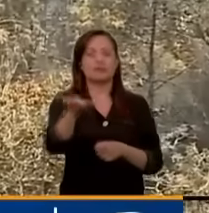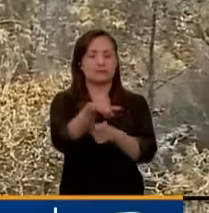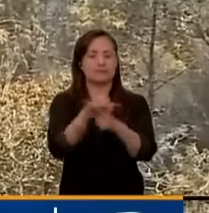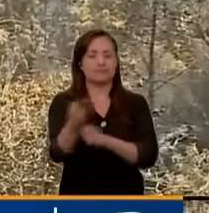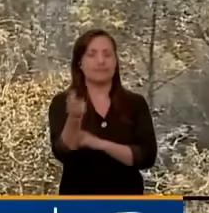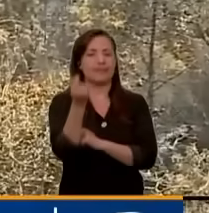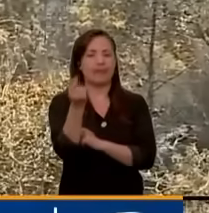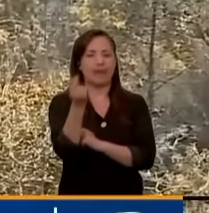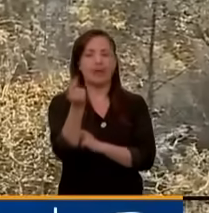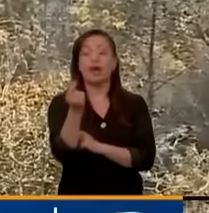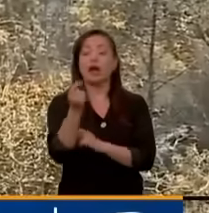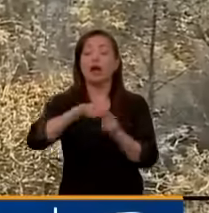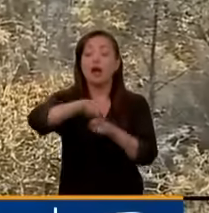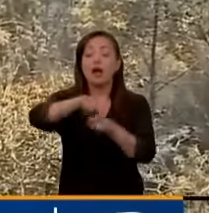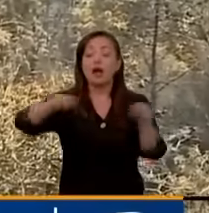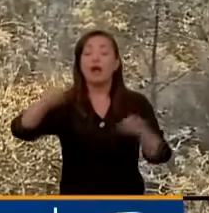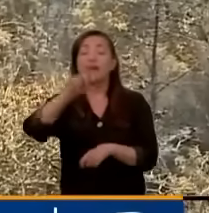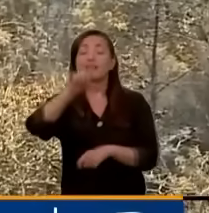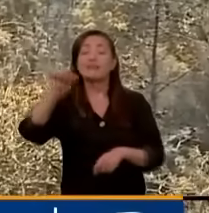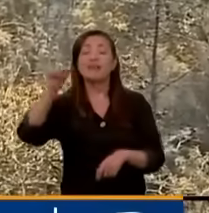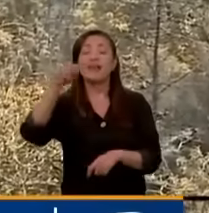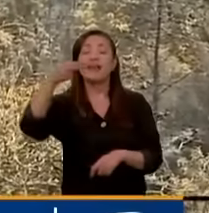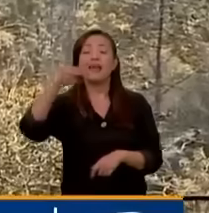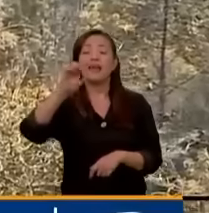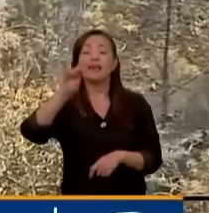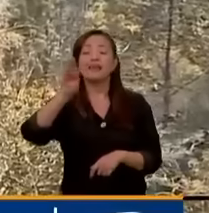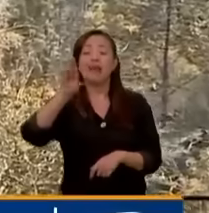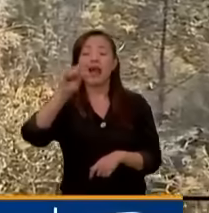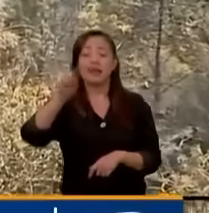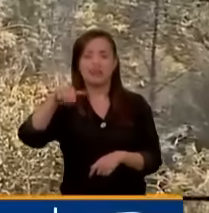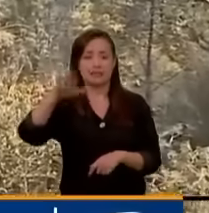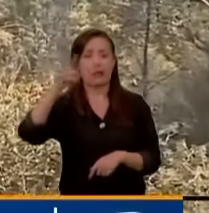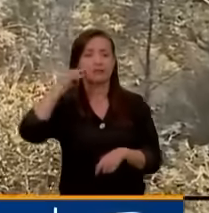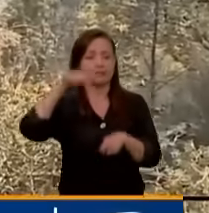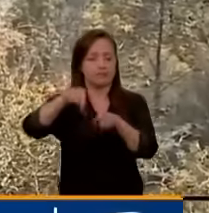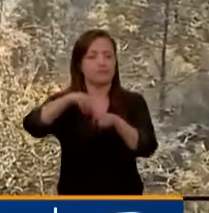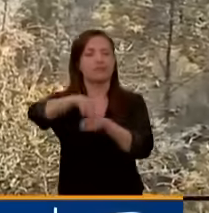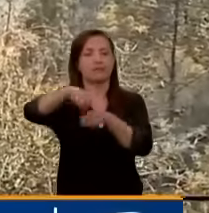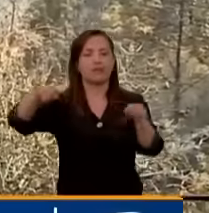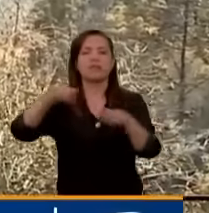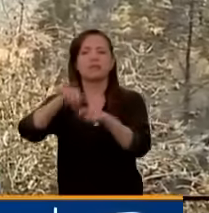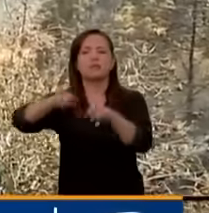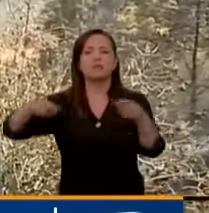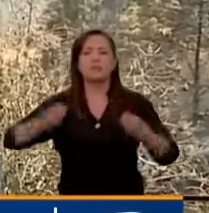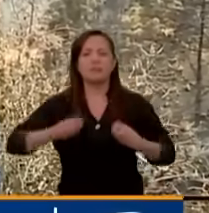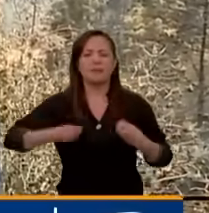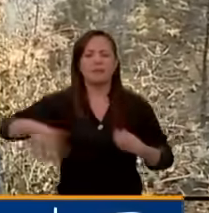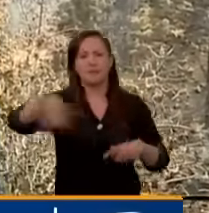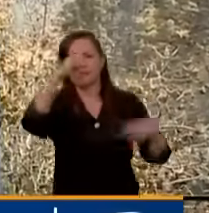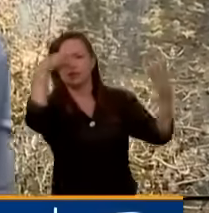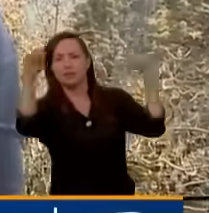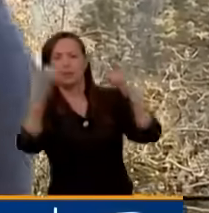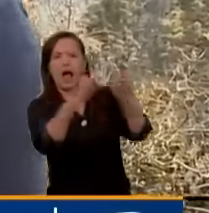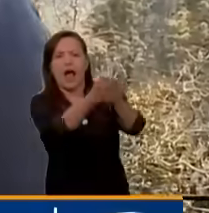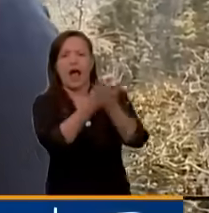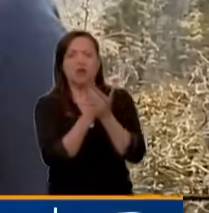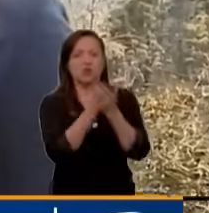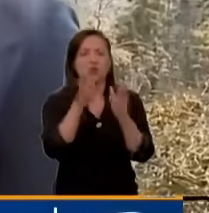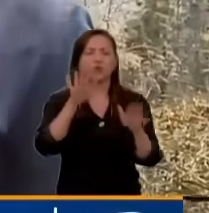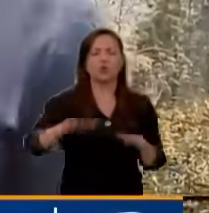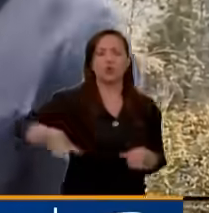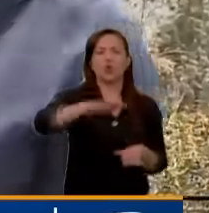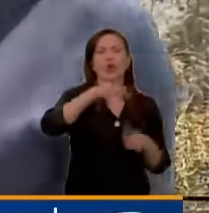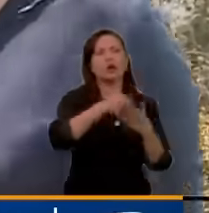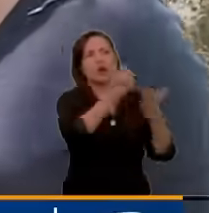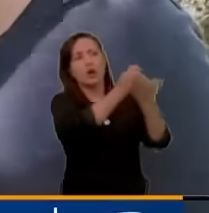más de 100 hectáreas las que se han quemado, la gente desesperada, la alcaldesa está pidiendo ayuda urgente del gobierno nacional, por eso a esta hora